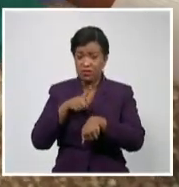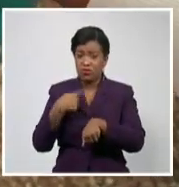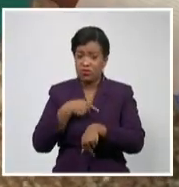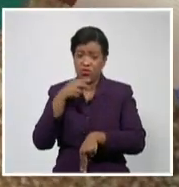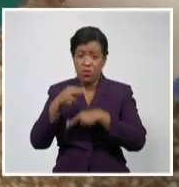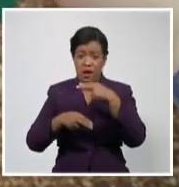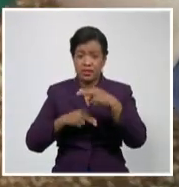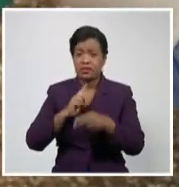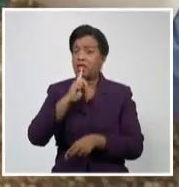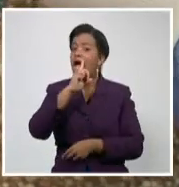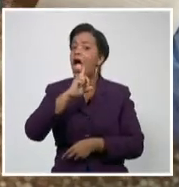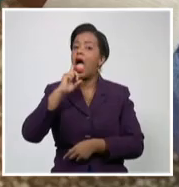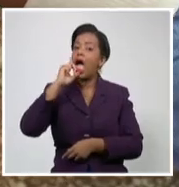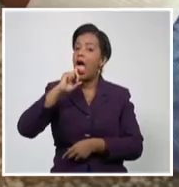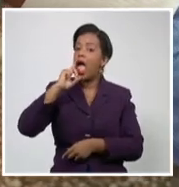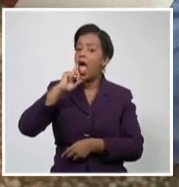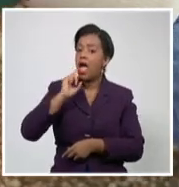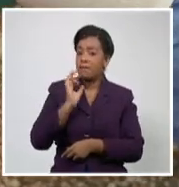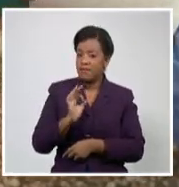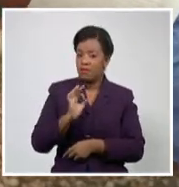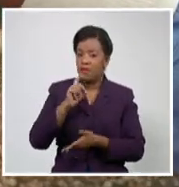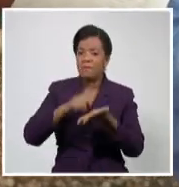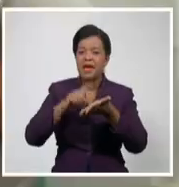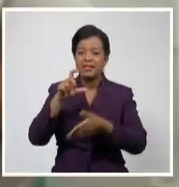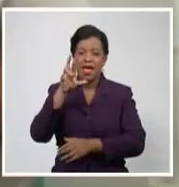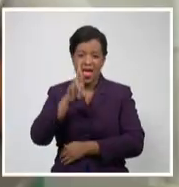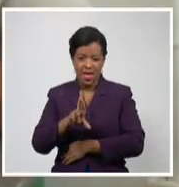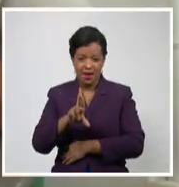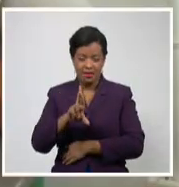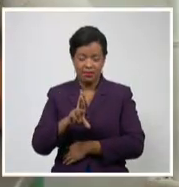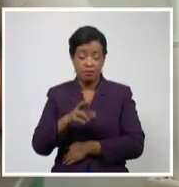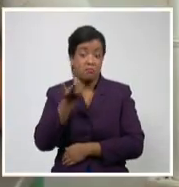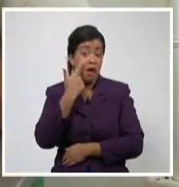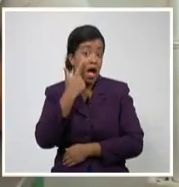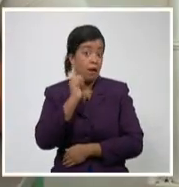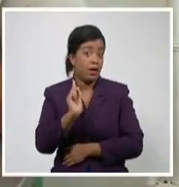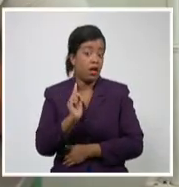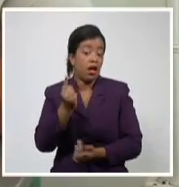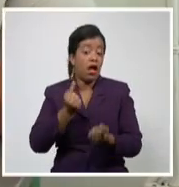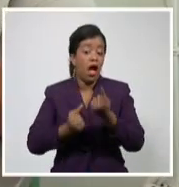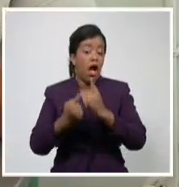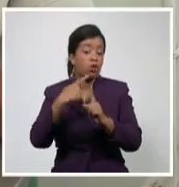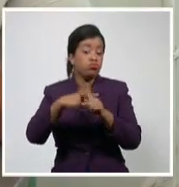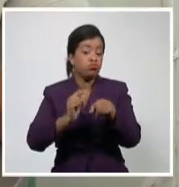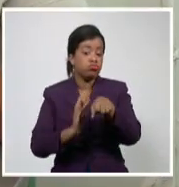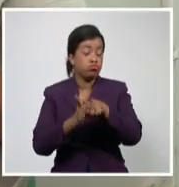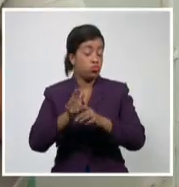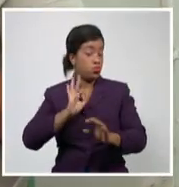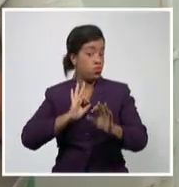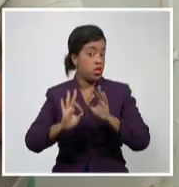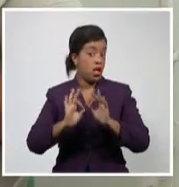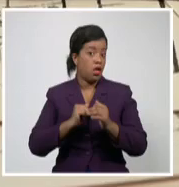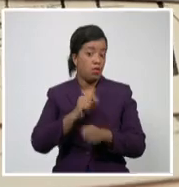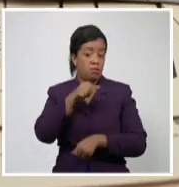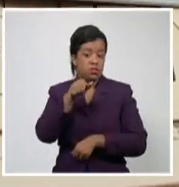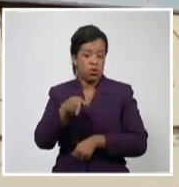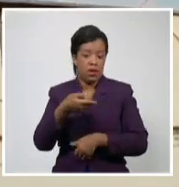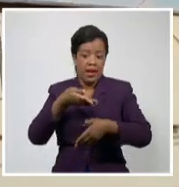PCR en tiempo real para detectar a tiempo si existe algún caso que introduzca a la